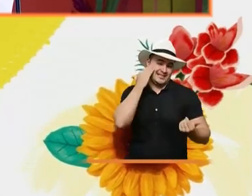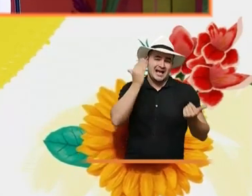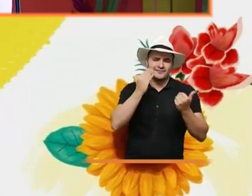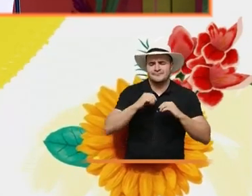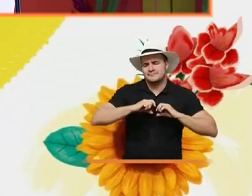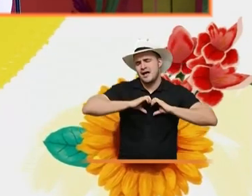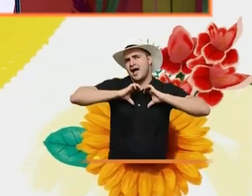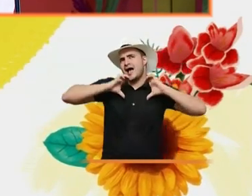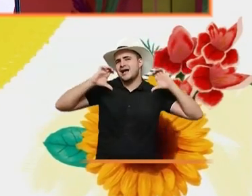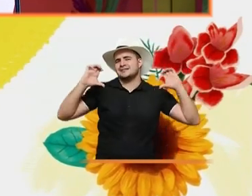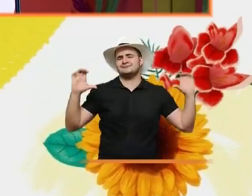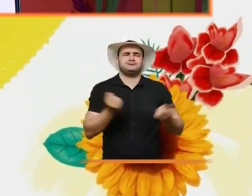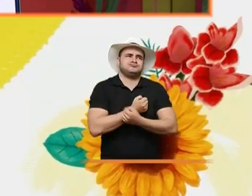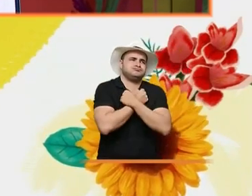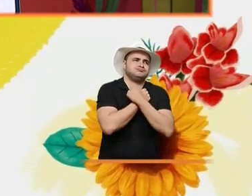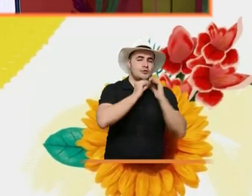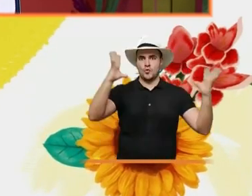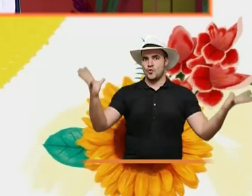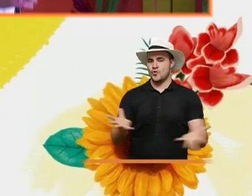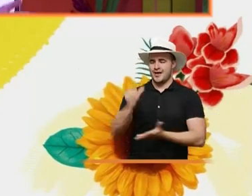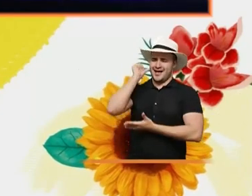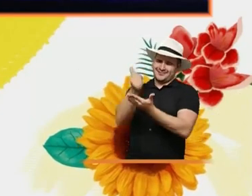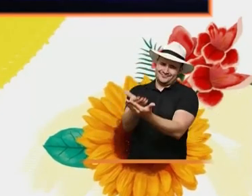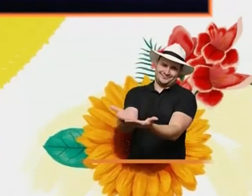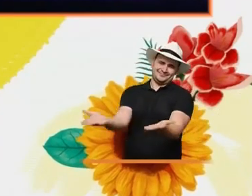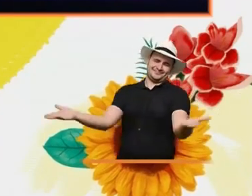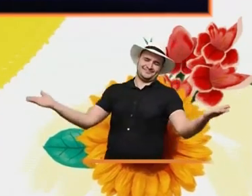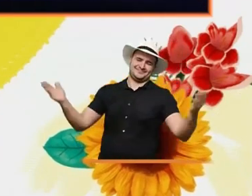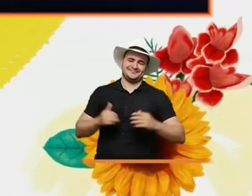y el amor que hay en el mundo